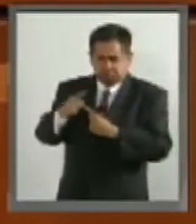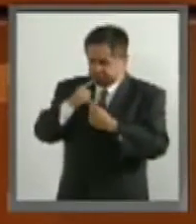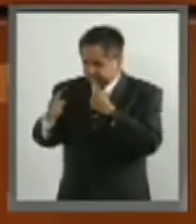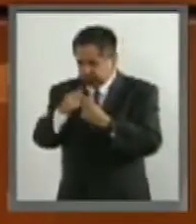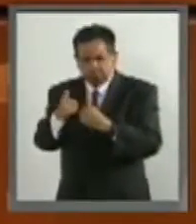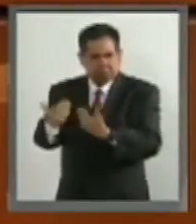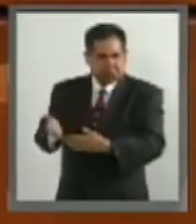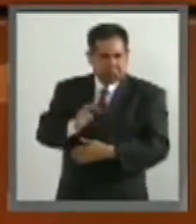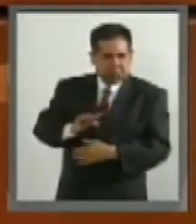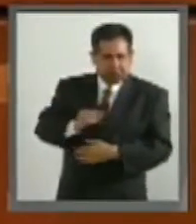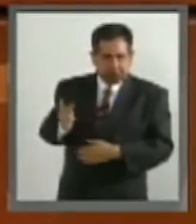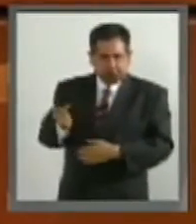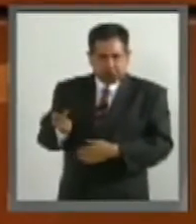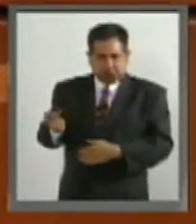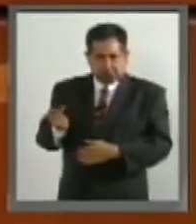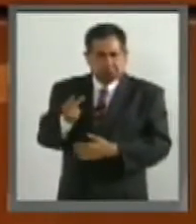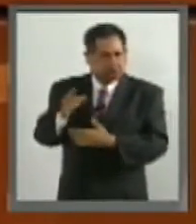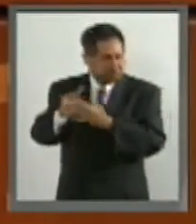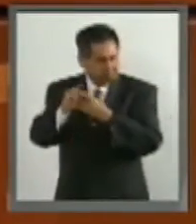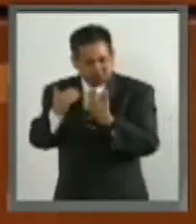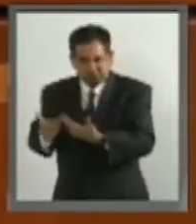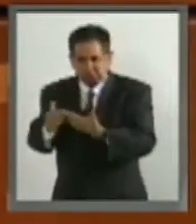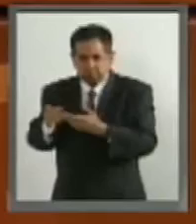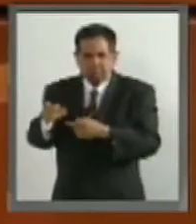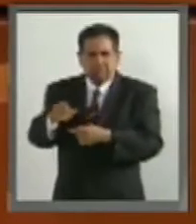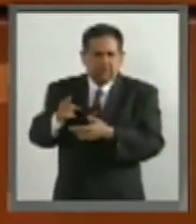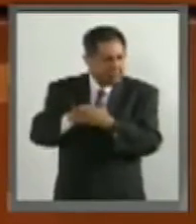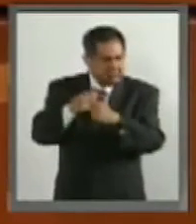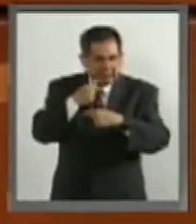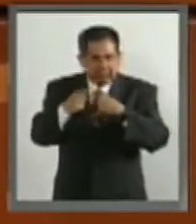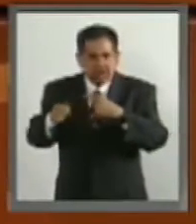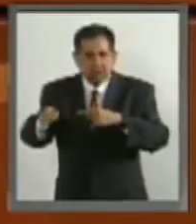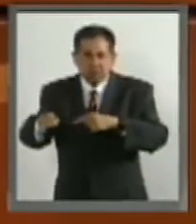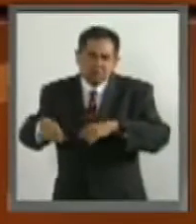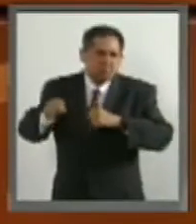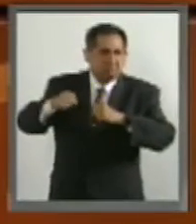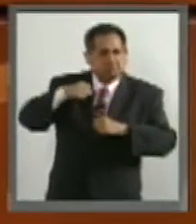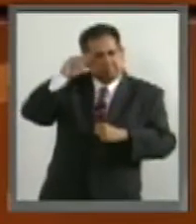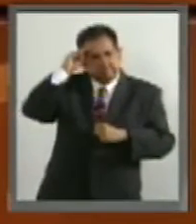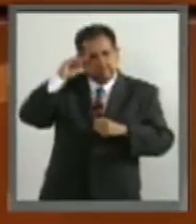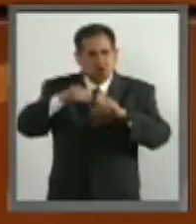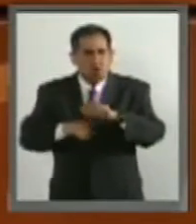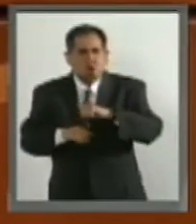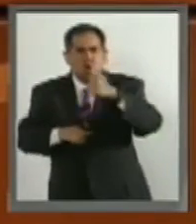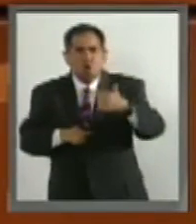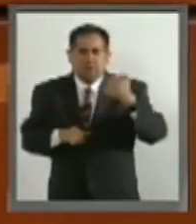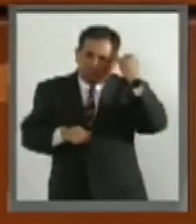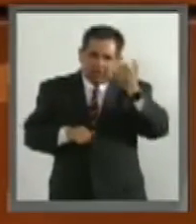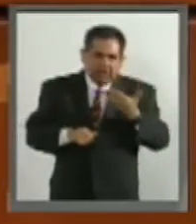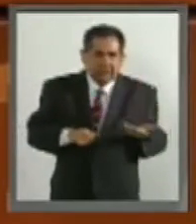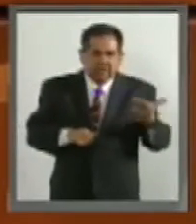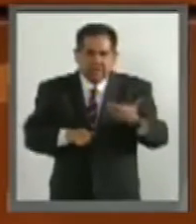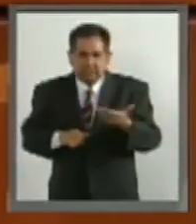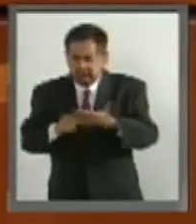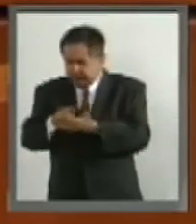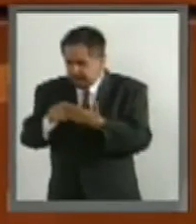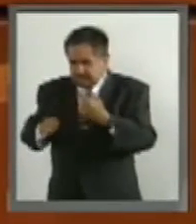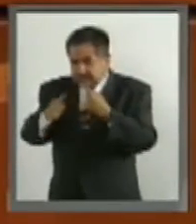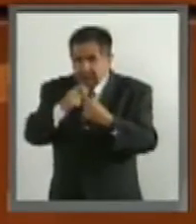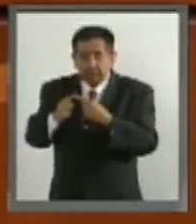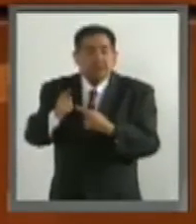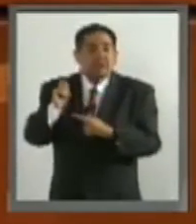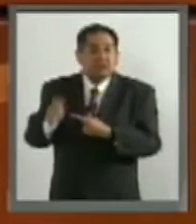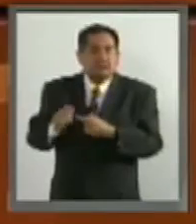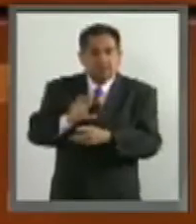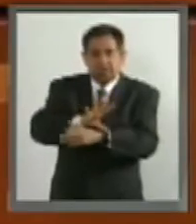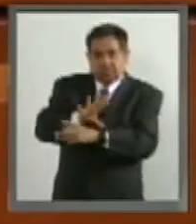que felicitarlas por la pertinencia, insisto, de haber tomado en consideración otras iniciativas, de tal manera